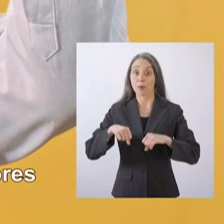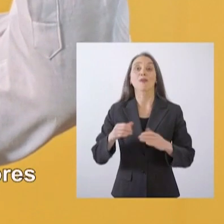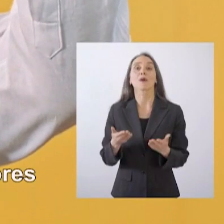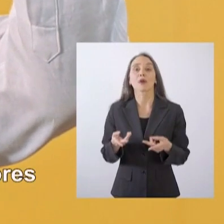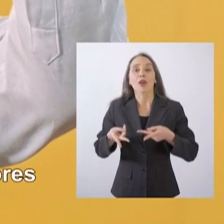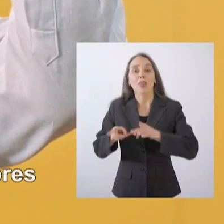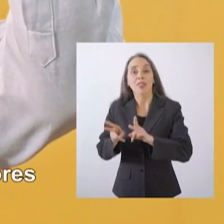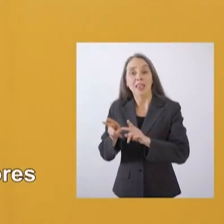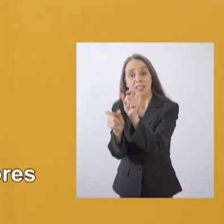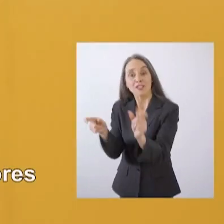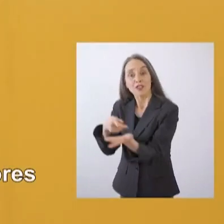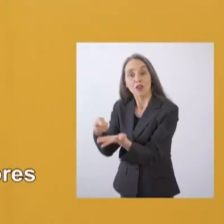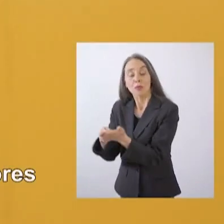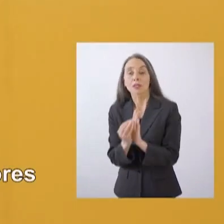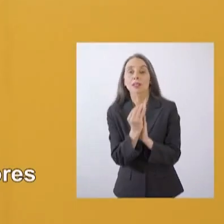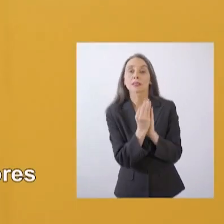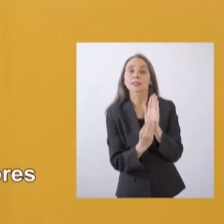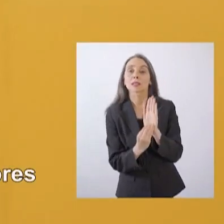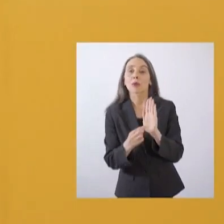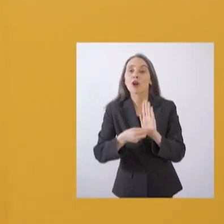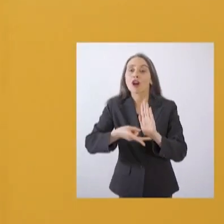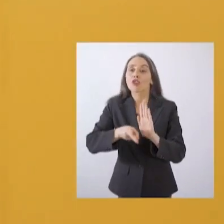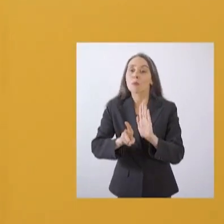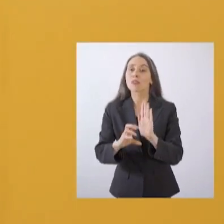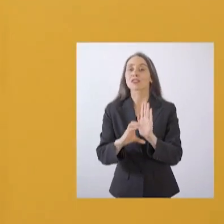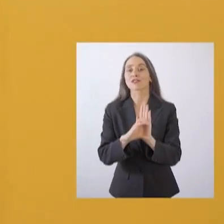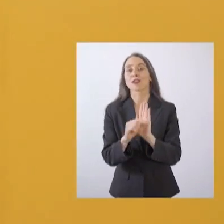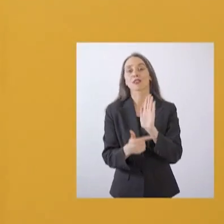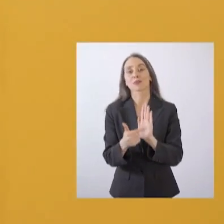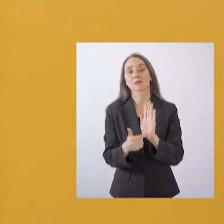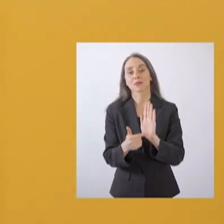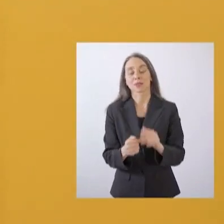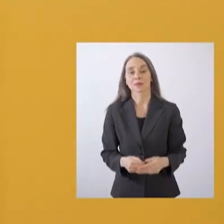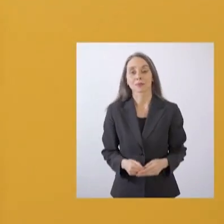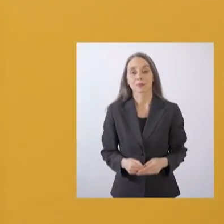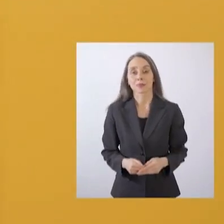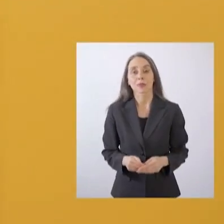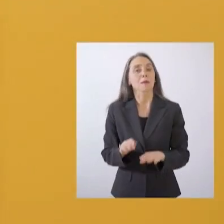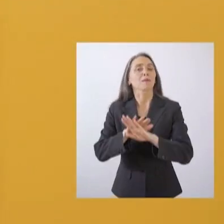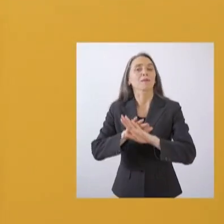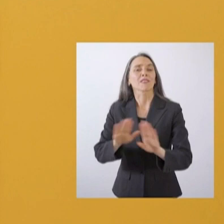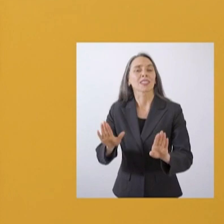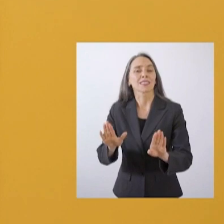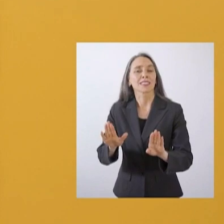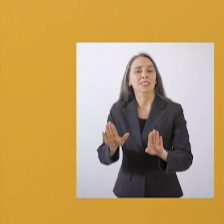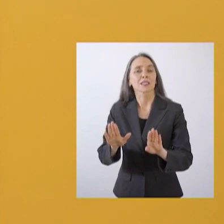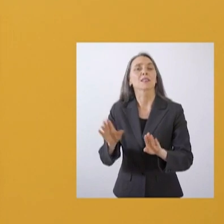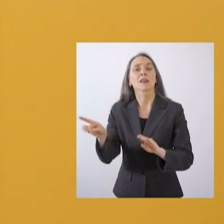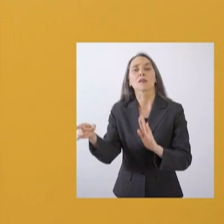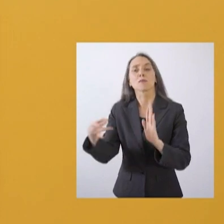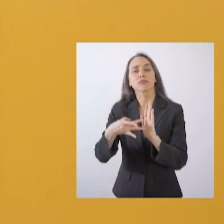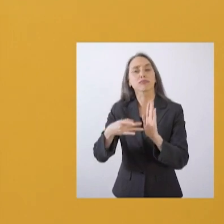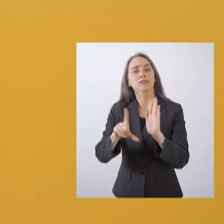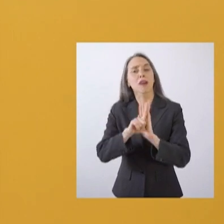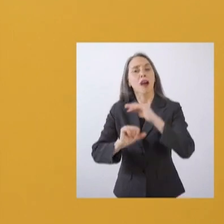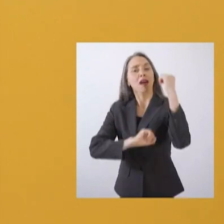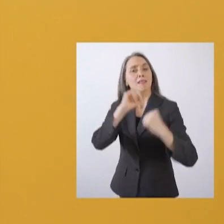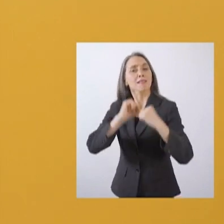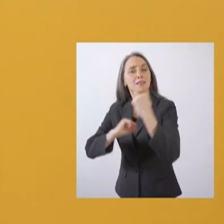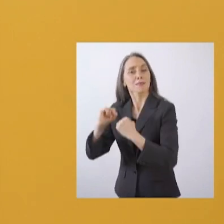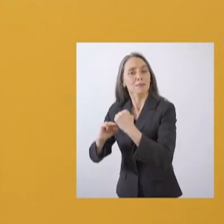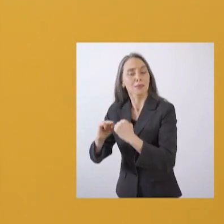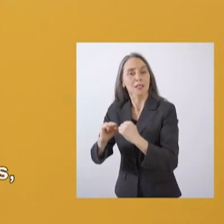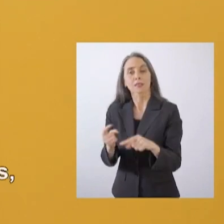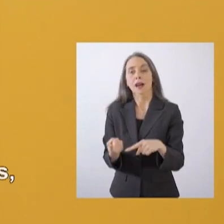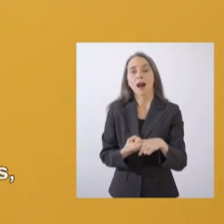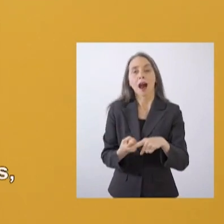Yo apruebo para que los derechos de los consumidores sean derechos constitucionales, para terminar los delitos de